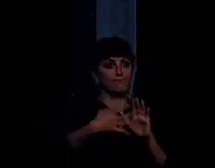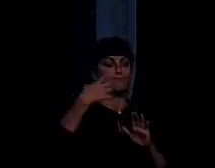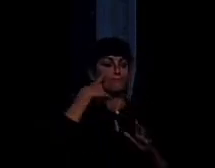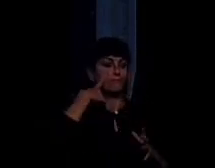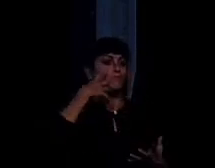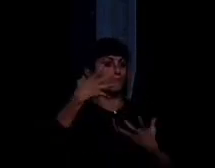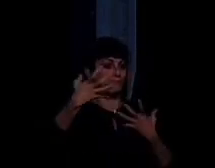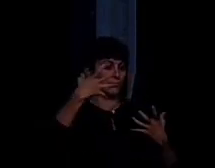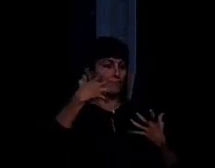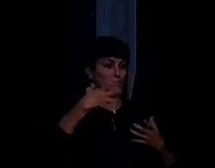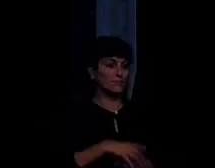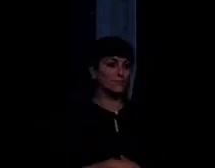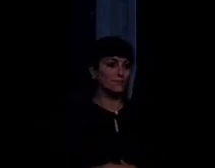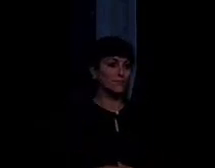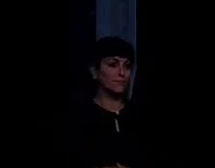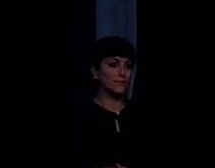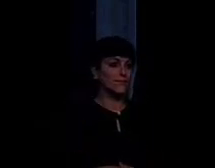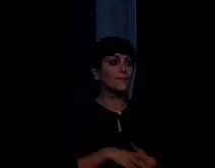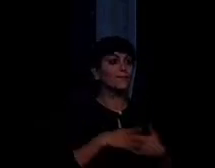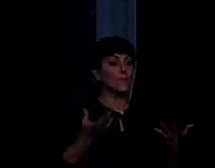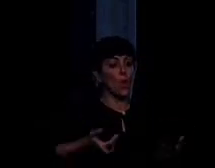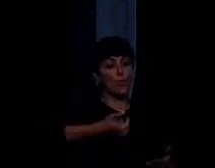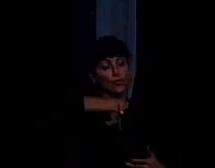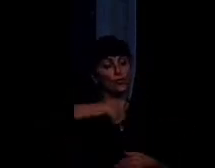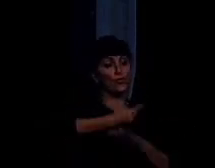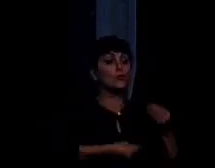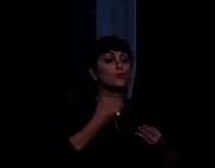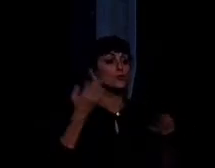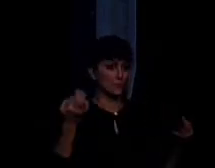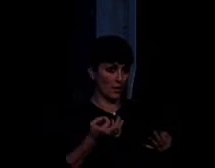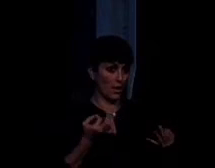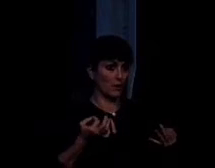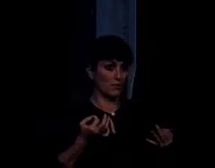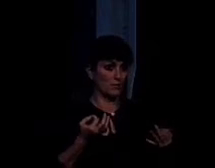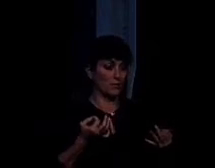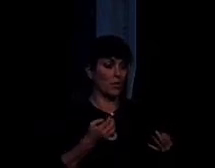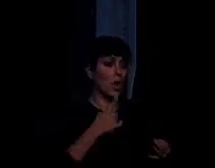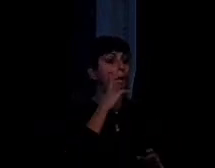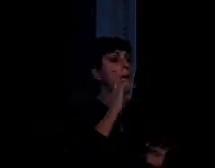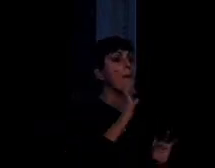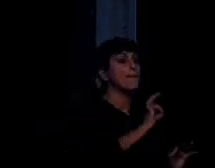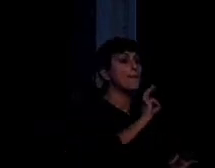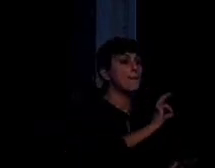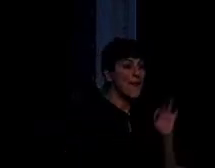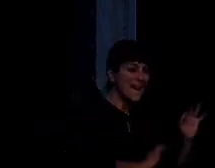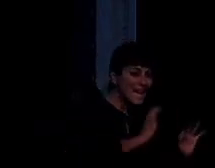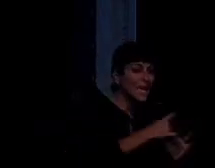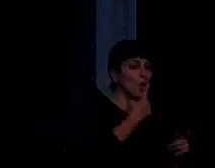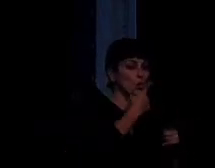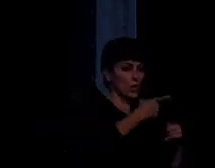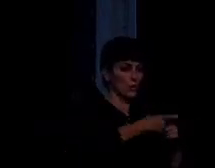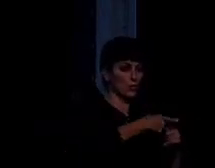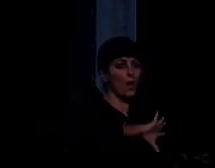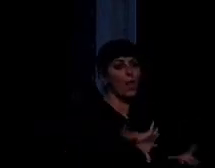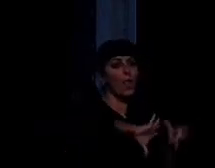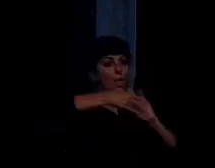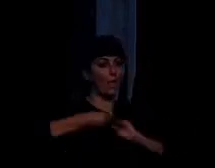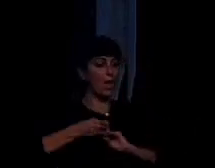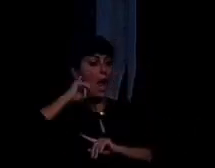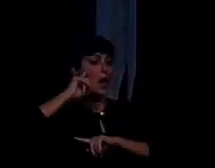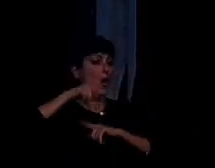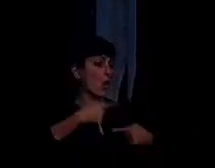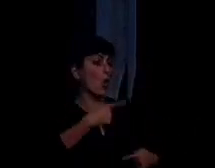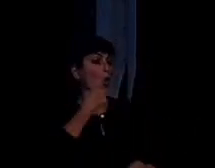es desituar los relatos sobre el peligro sexual de su variable terrorífica y situarlos en el centro mismo de la cotidianidad social. Es